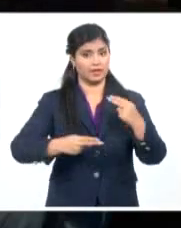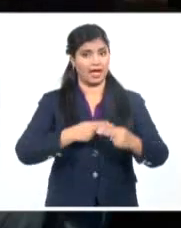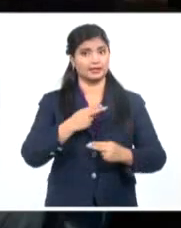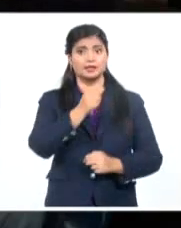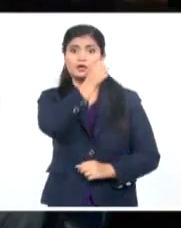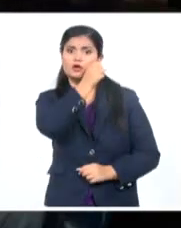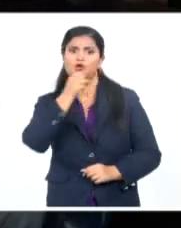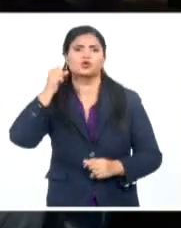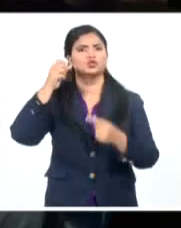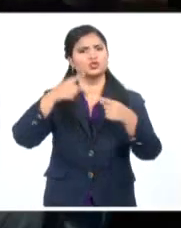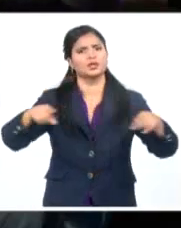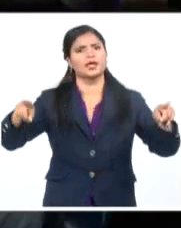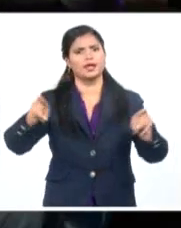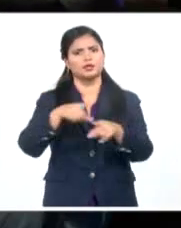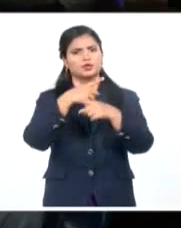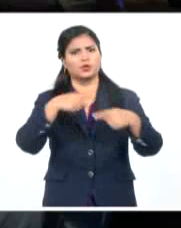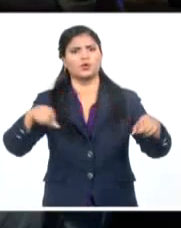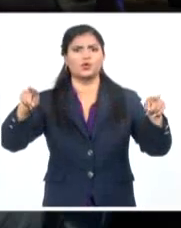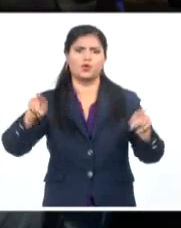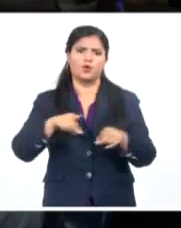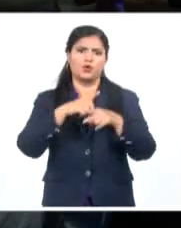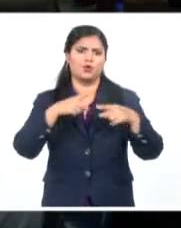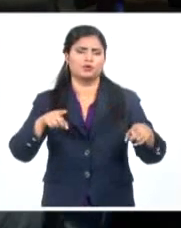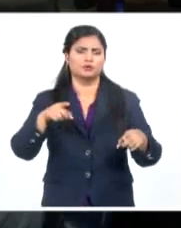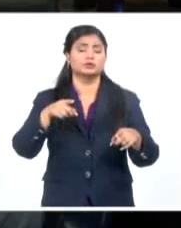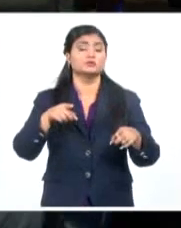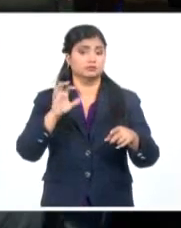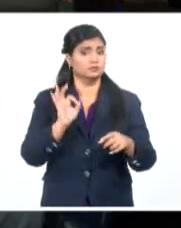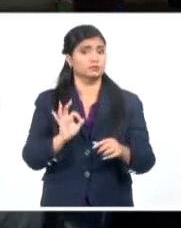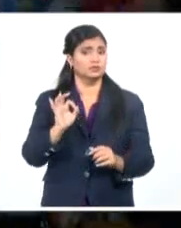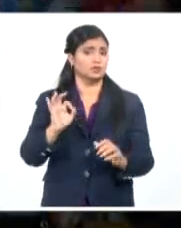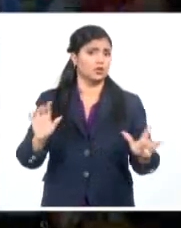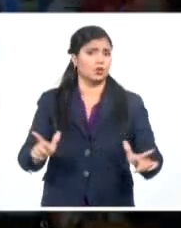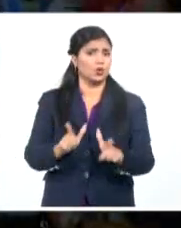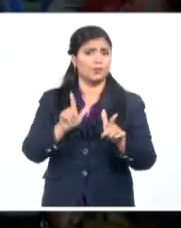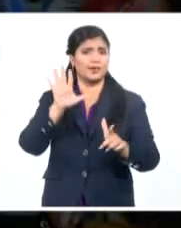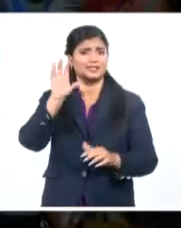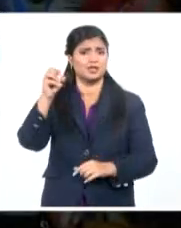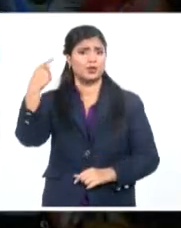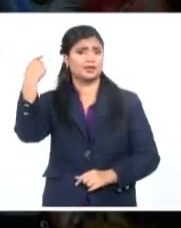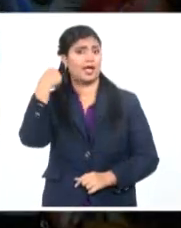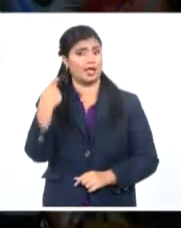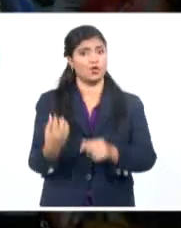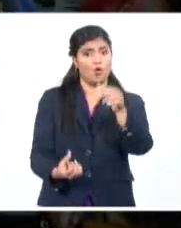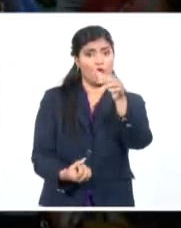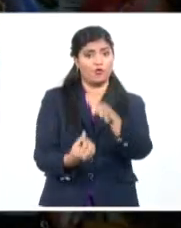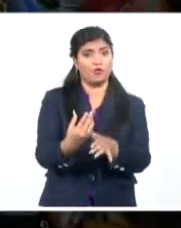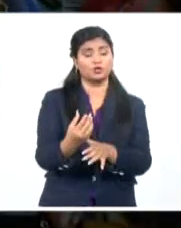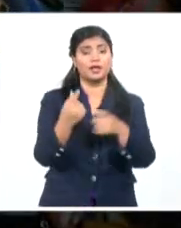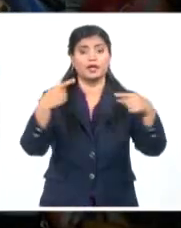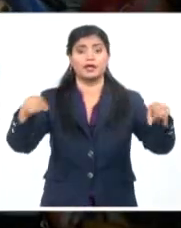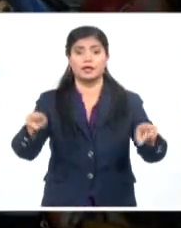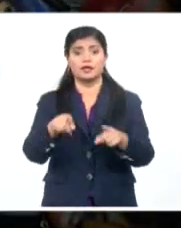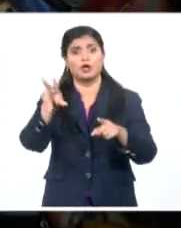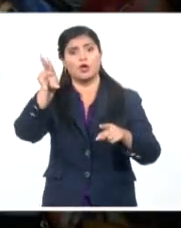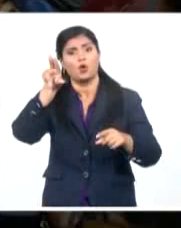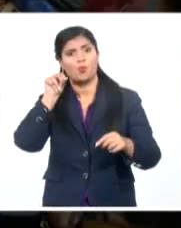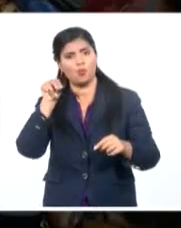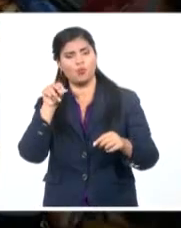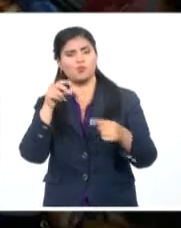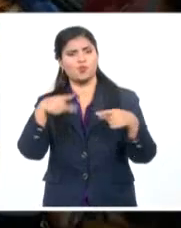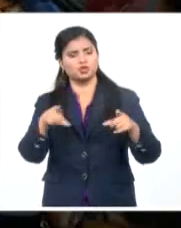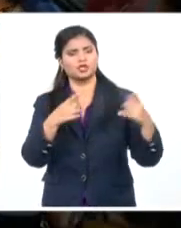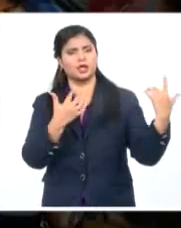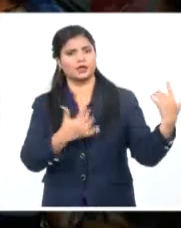concierto dedicado por la Orquesta Sinfónica a los 50 años de la nueva Trova desde nuestro espacio llegue la felicitación